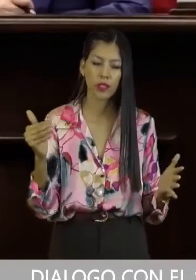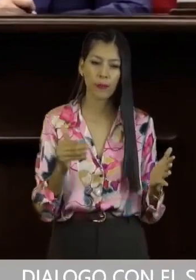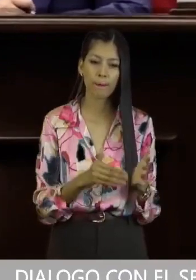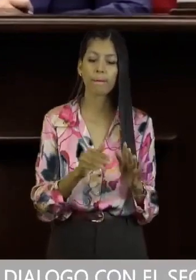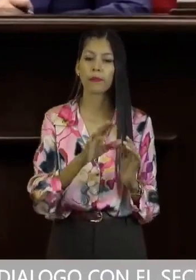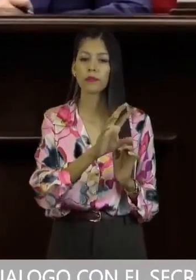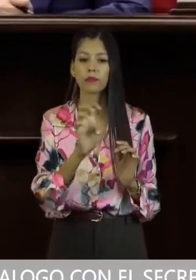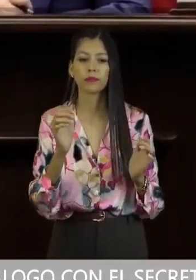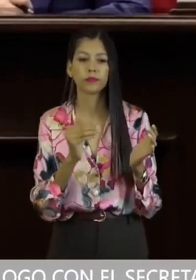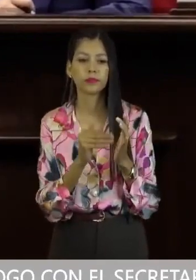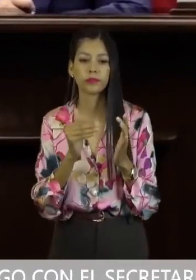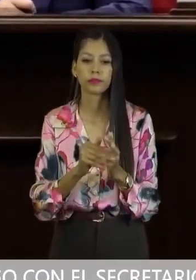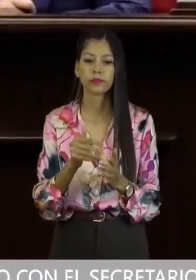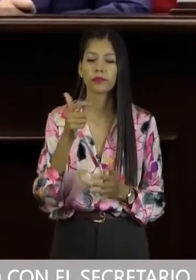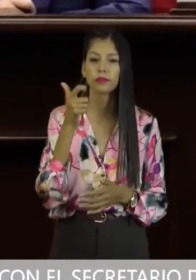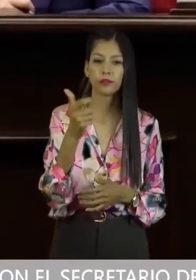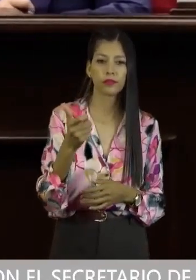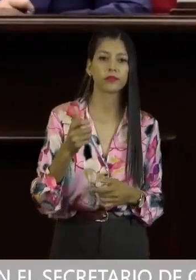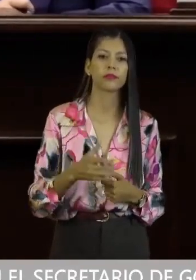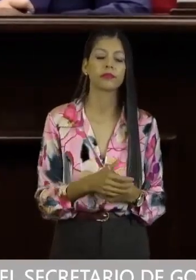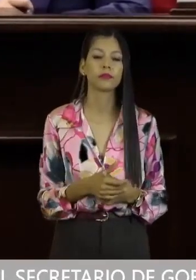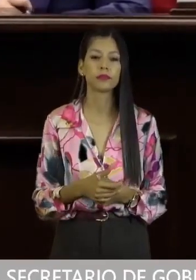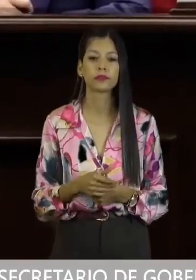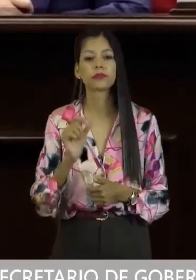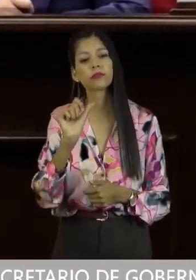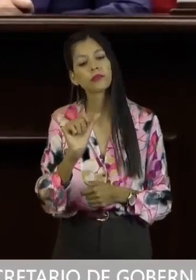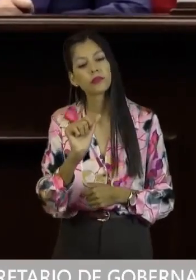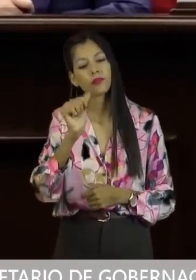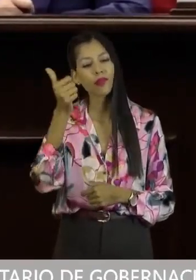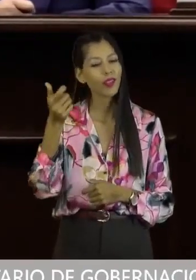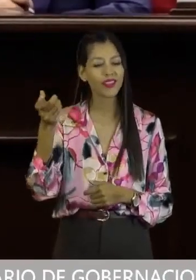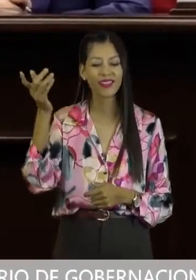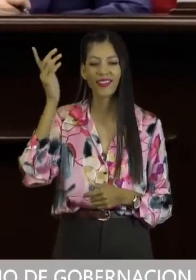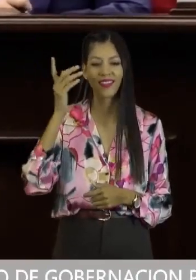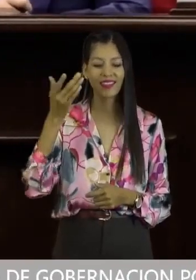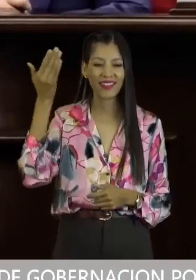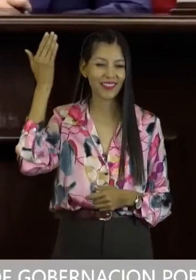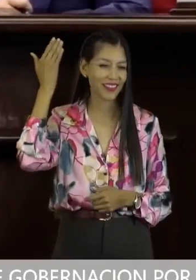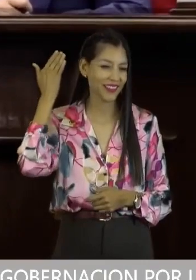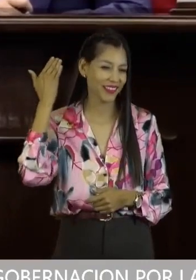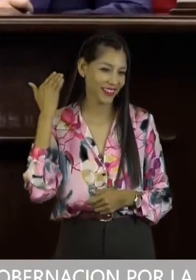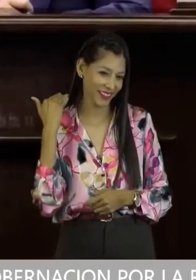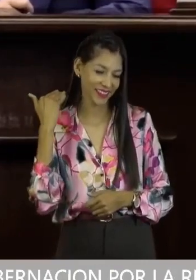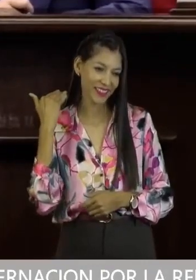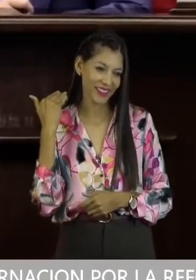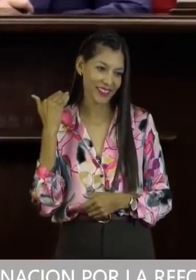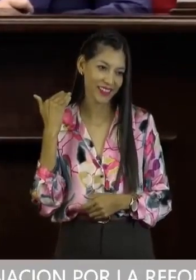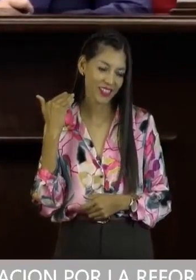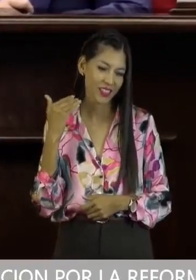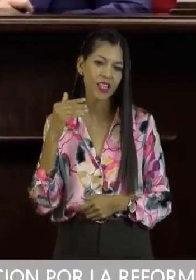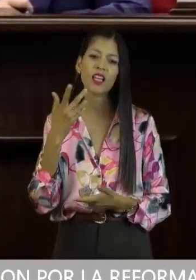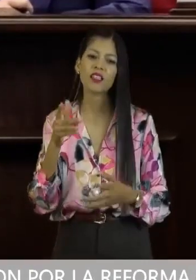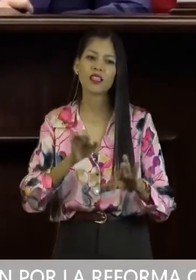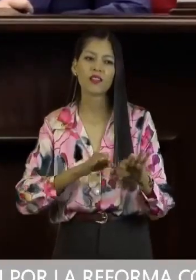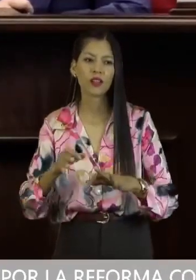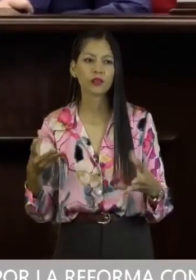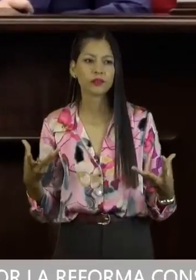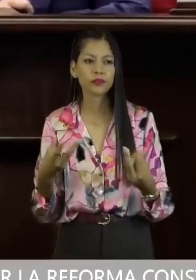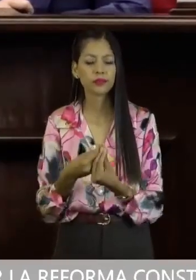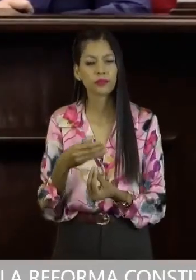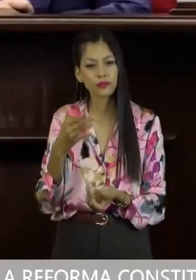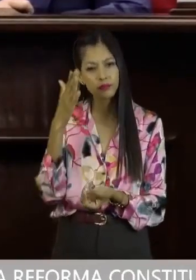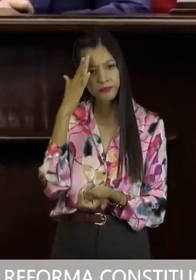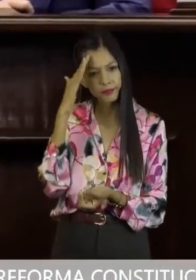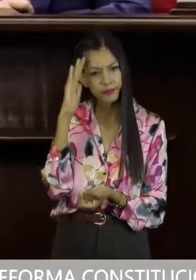12,500 millones de pesos. Y el otro día que en tareas de coadyuvancia las